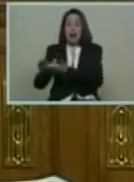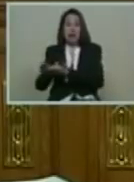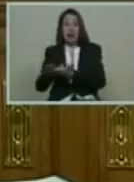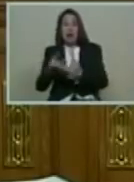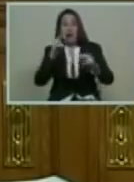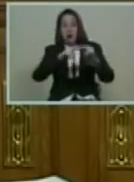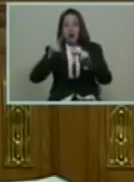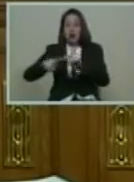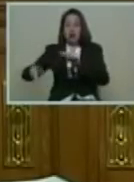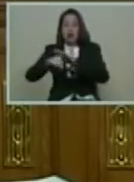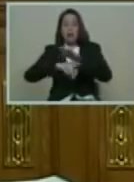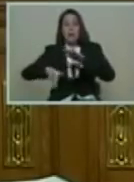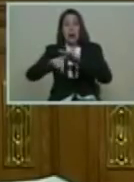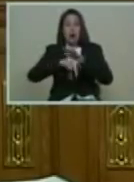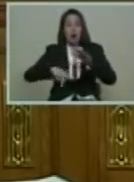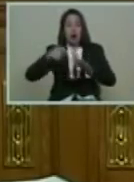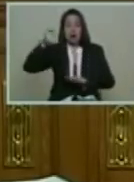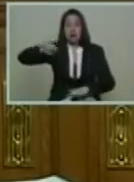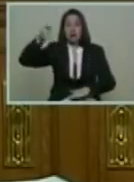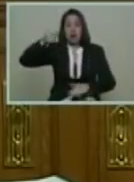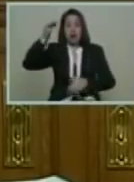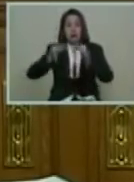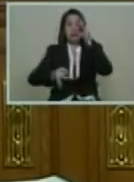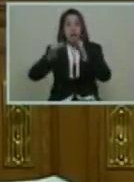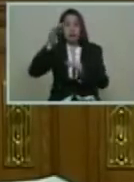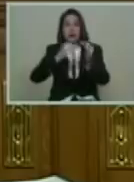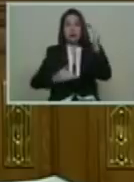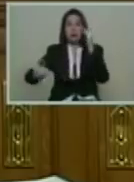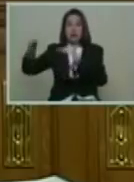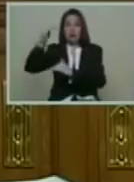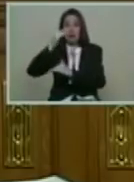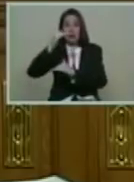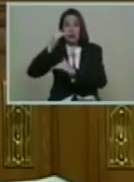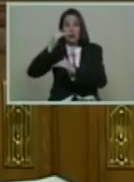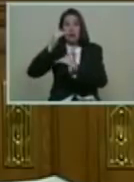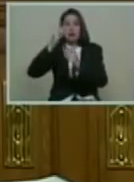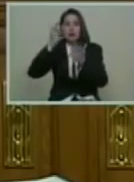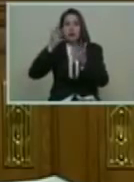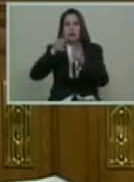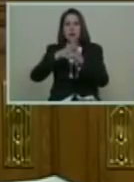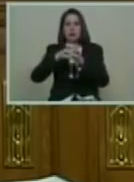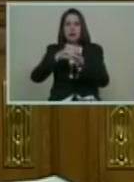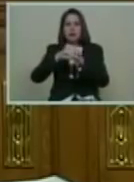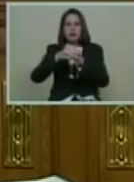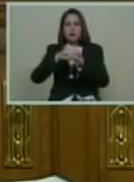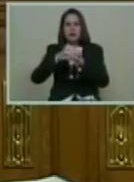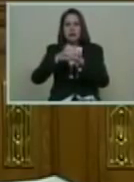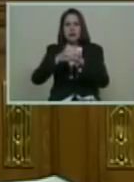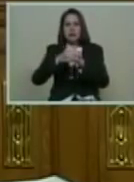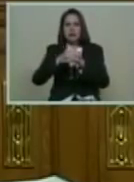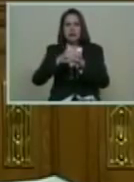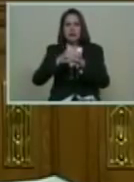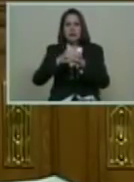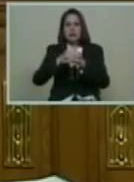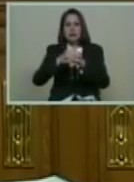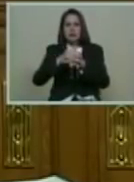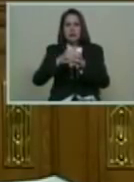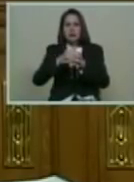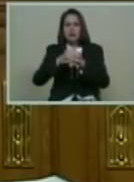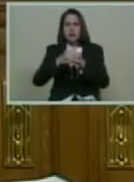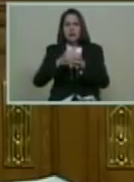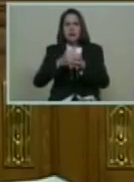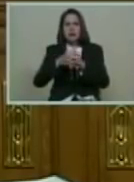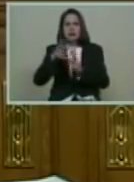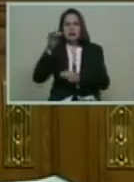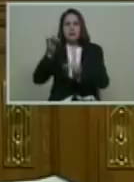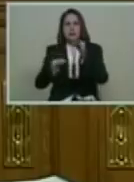preescolar del tribunal supremo de justicia este grupo terrorista que atacó la sede del ministerio de interiores justicia en el